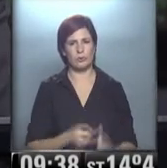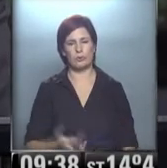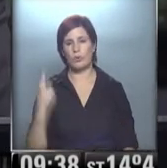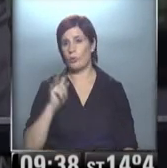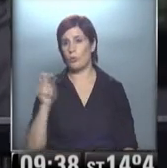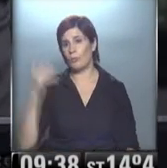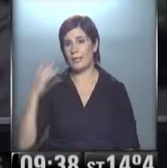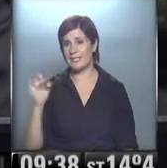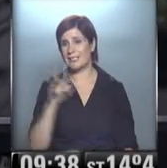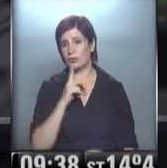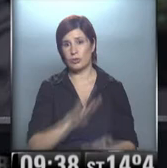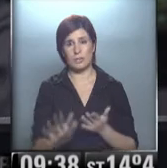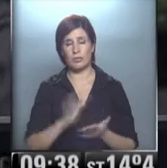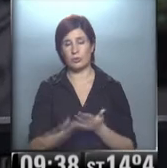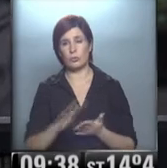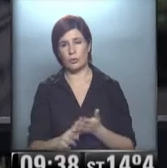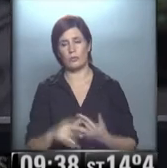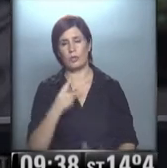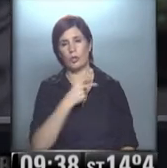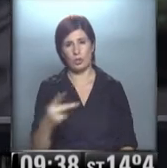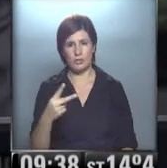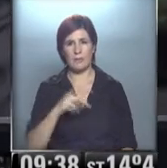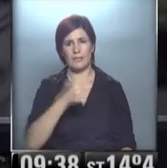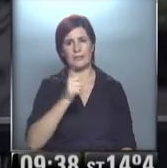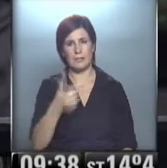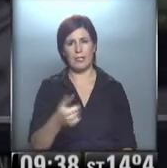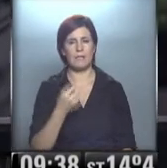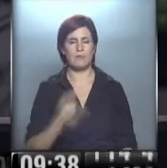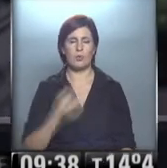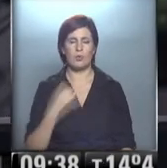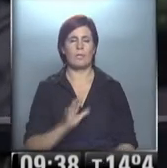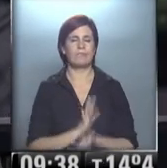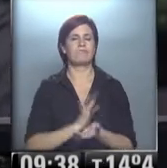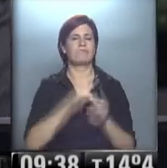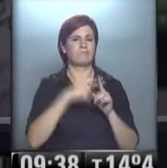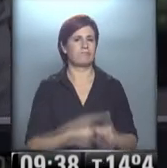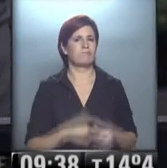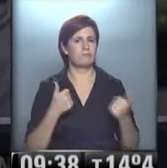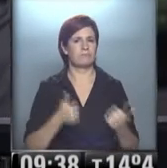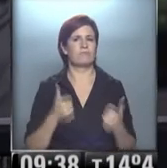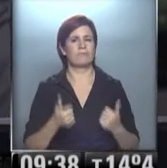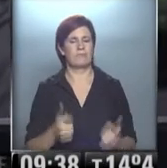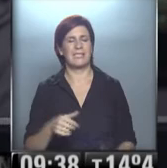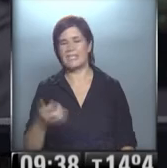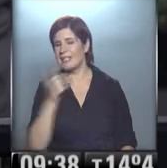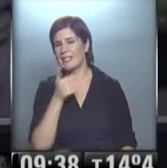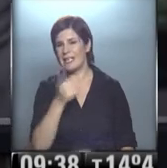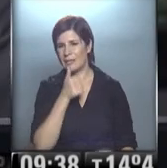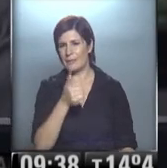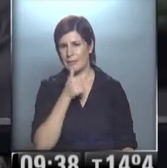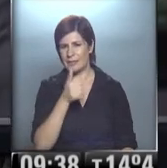mes. En 2 semanas, 2 victorias, no es poco. Las matemáticas le empiezan a cerrar a Quilmes, que de esta manera